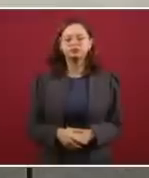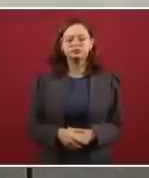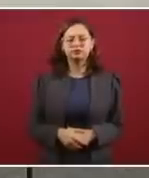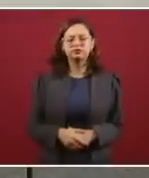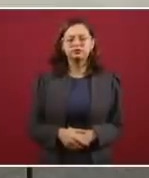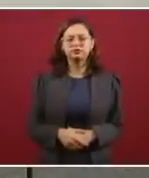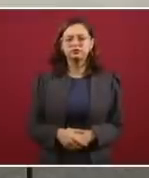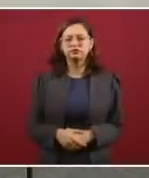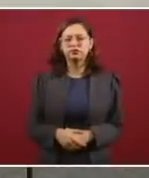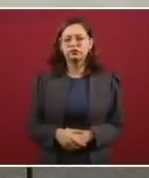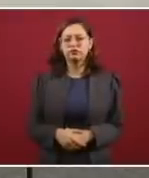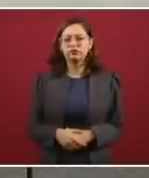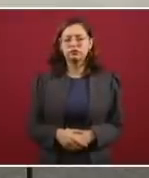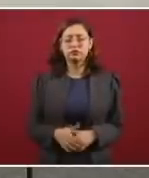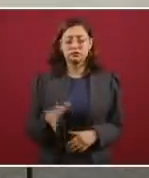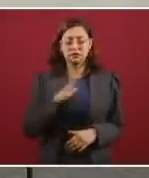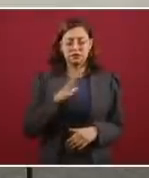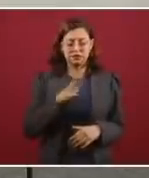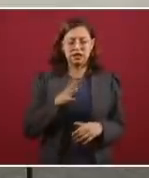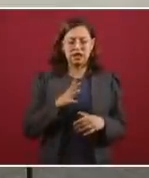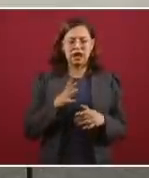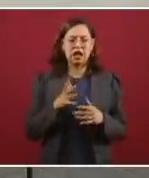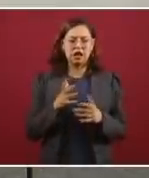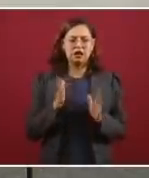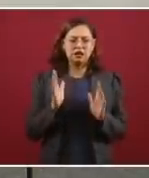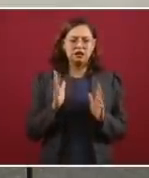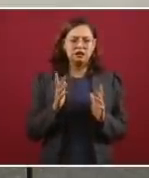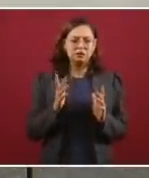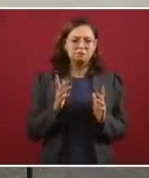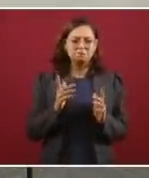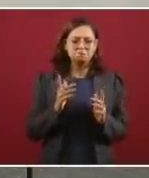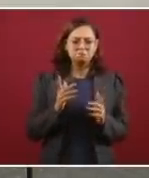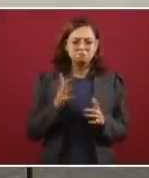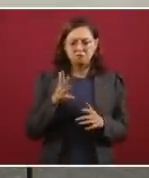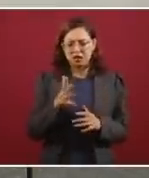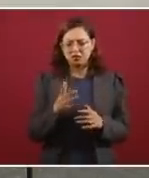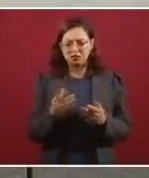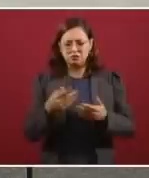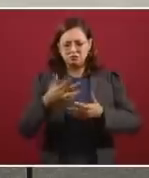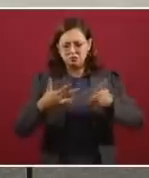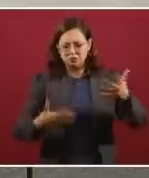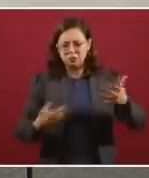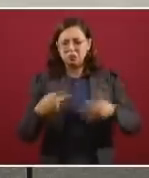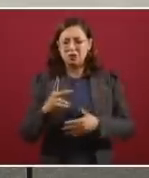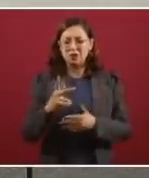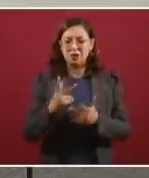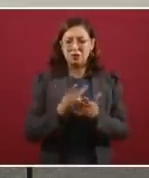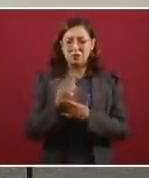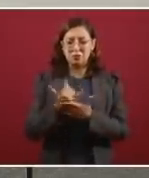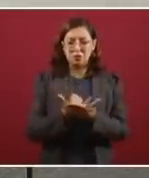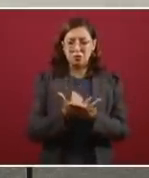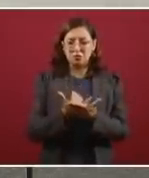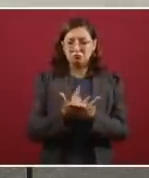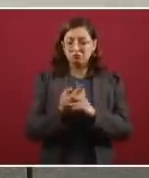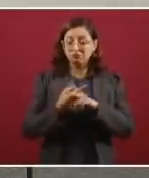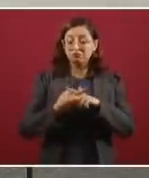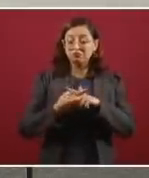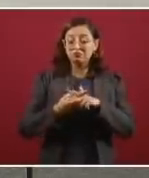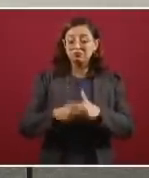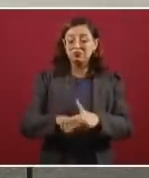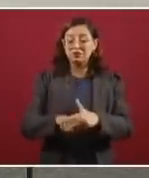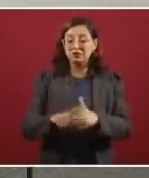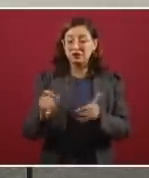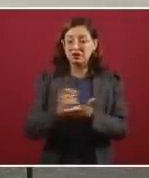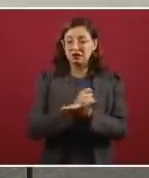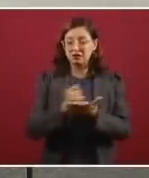pero acuérdate que OPIC da a conocer el contenido de los proyectos una vez que ya entra en funcionamiento el crédito.